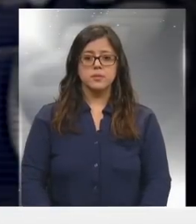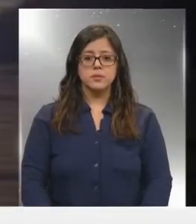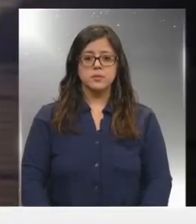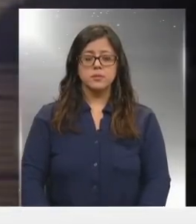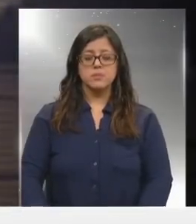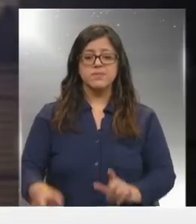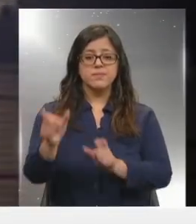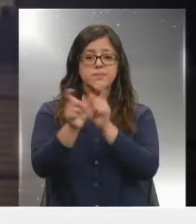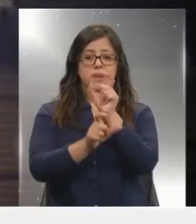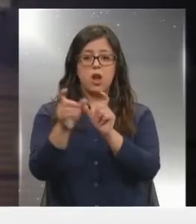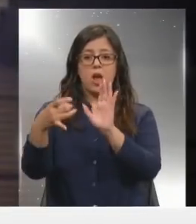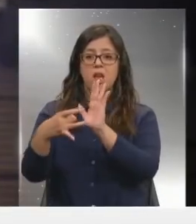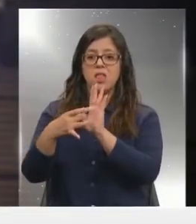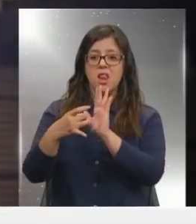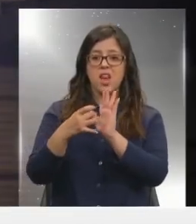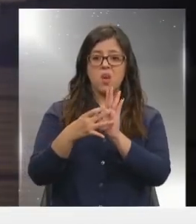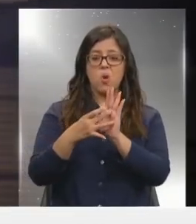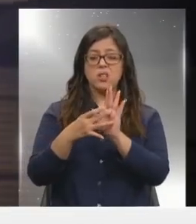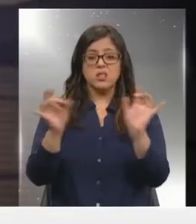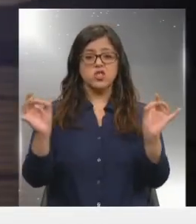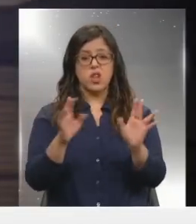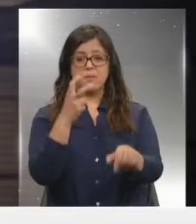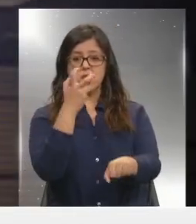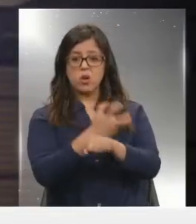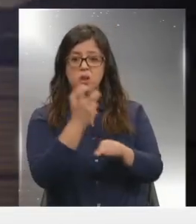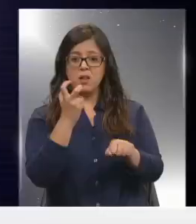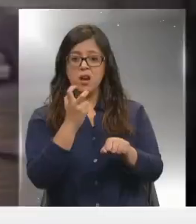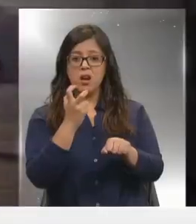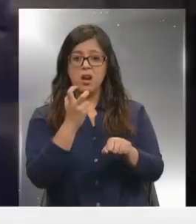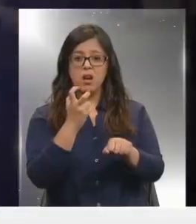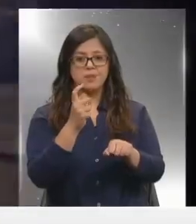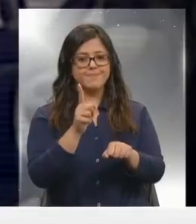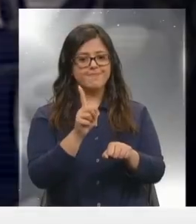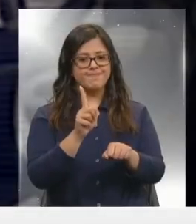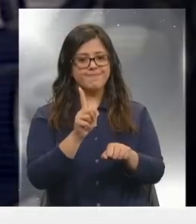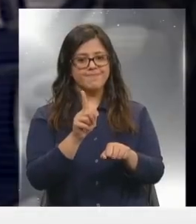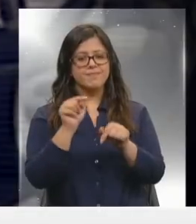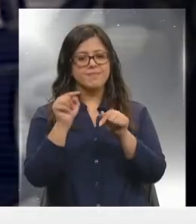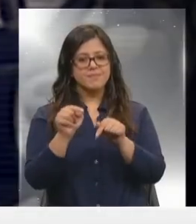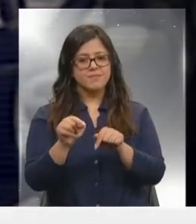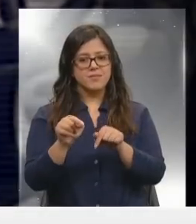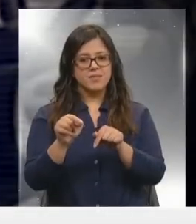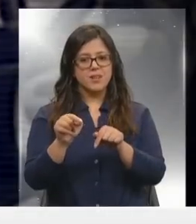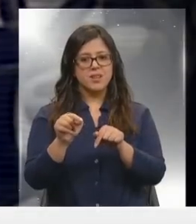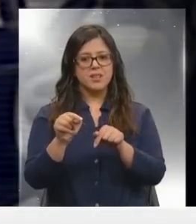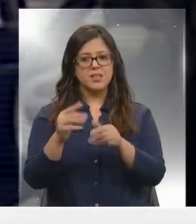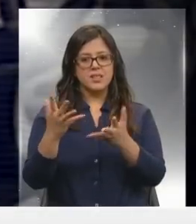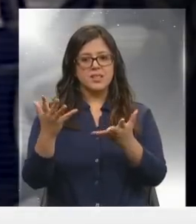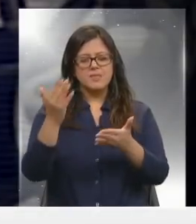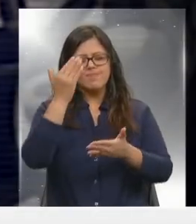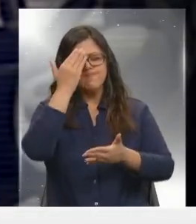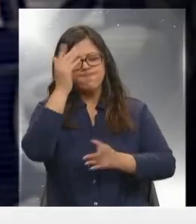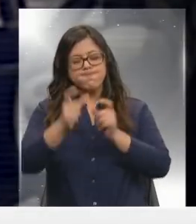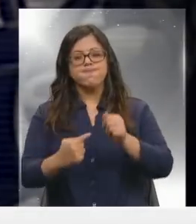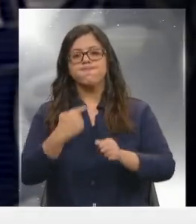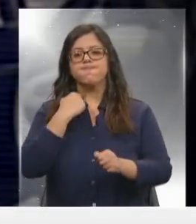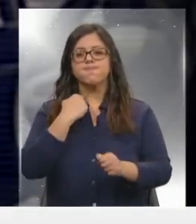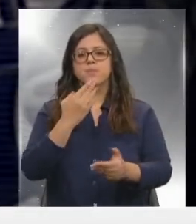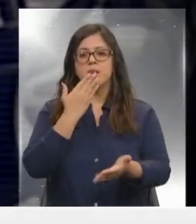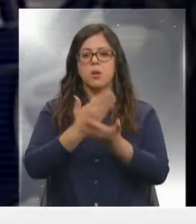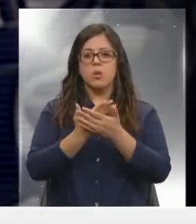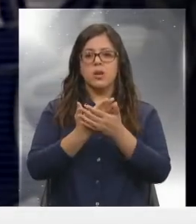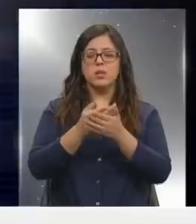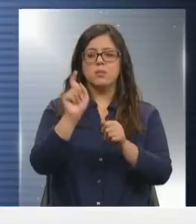Los delincuentes ya no se conforman solo con robar vehículos. La pesadilla de las víctimas continúa cuando abren sus